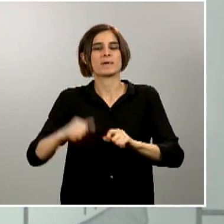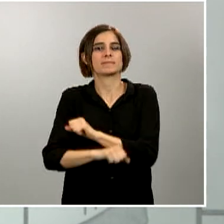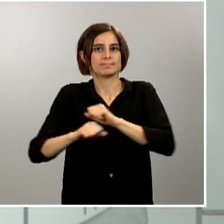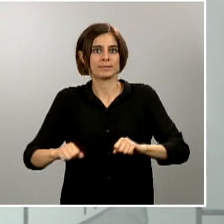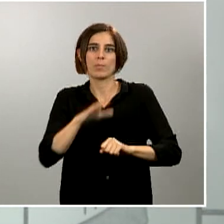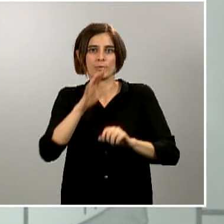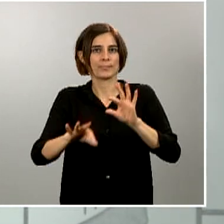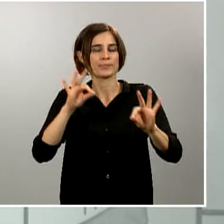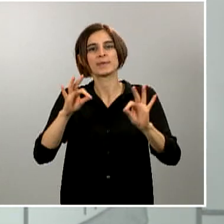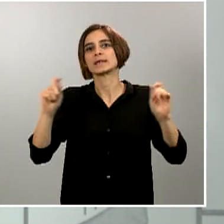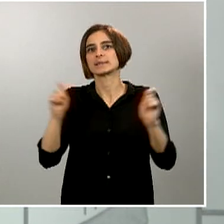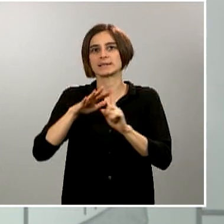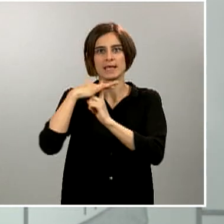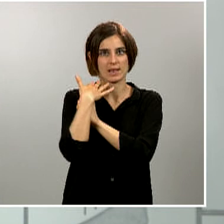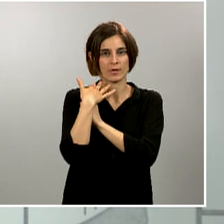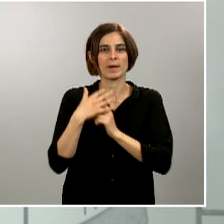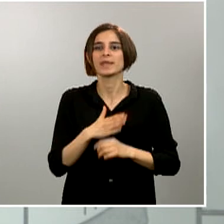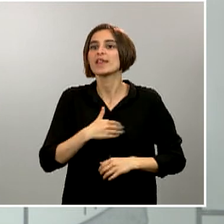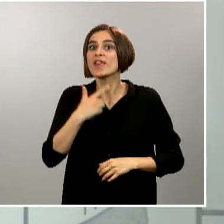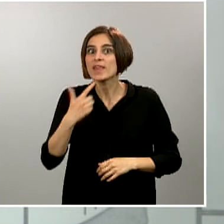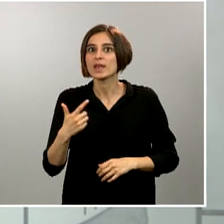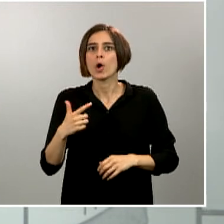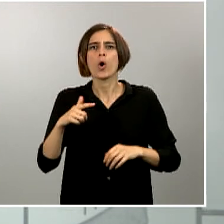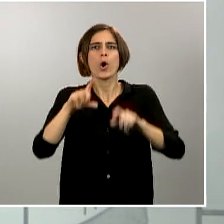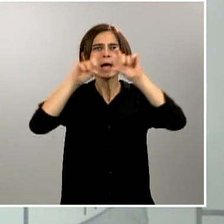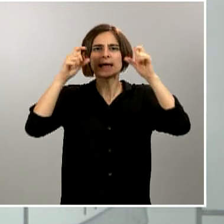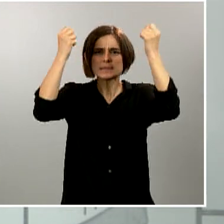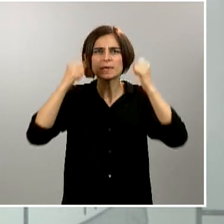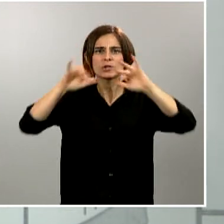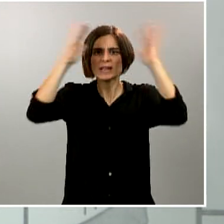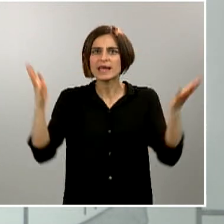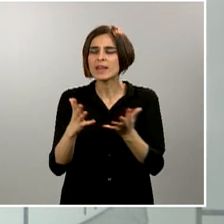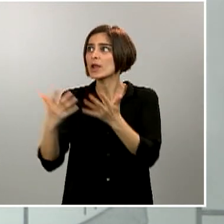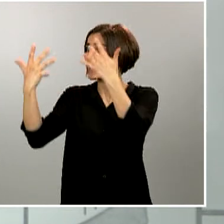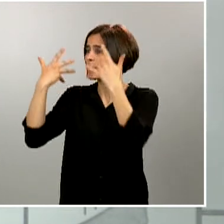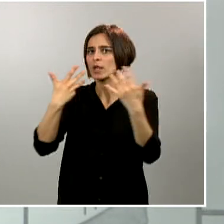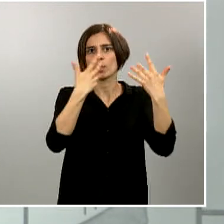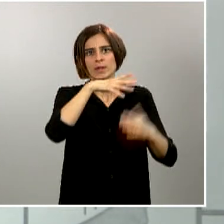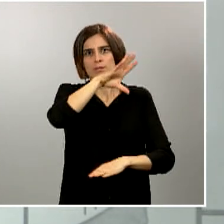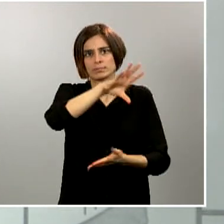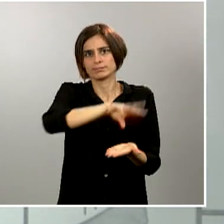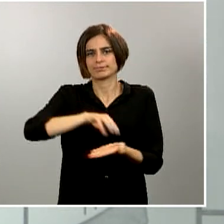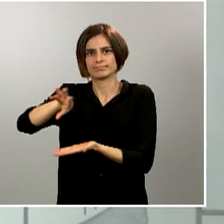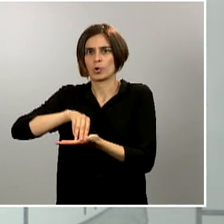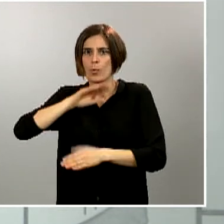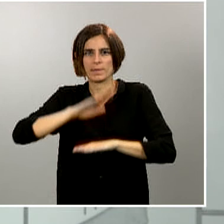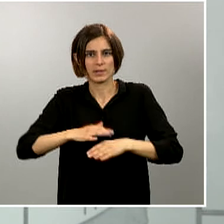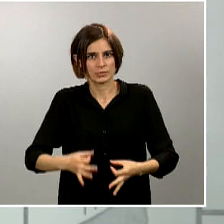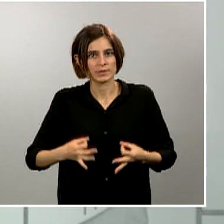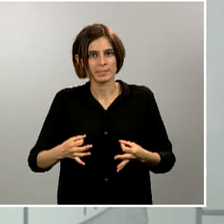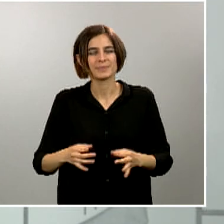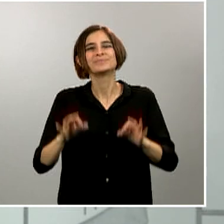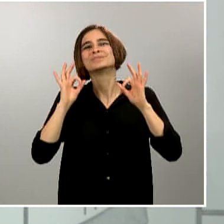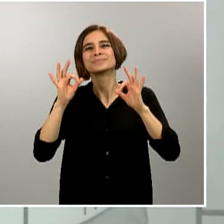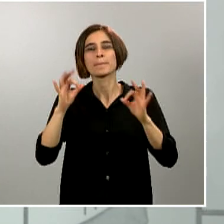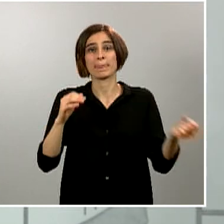a las recomendaciones de los organismos internacionales. Y respecto a la valoración que ha hecho la OMS y en concreto el enviado especial del trabajo que está haciendo el